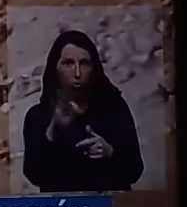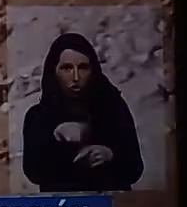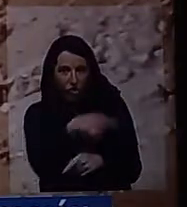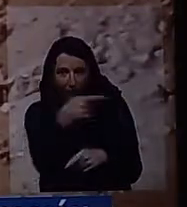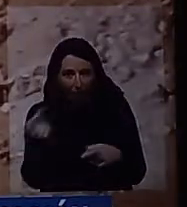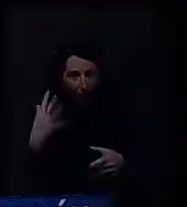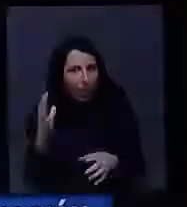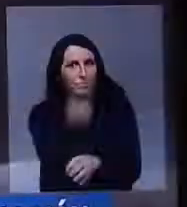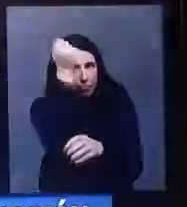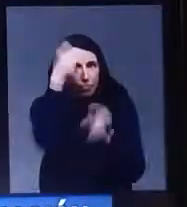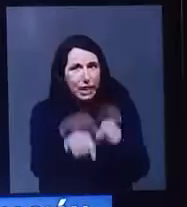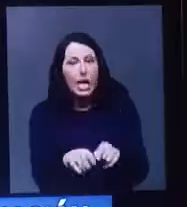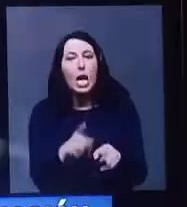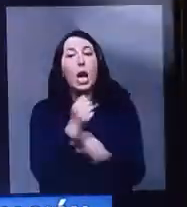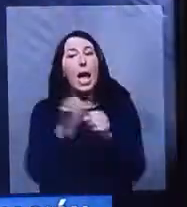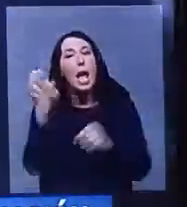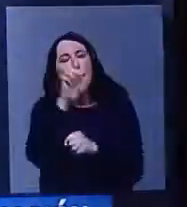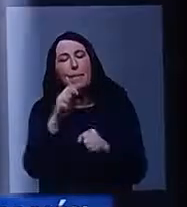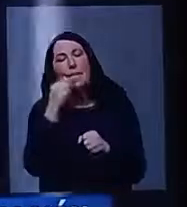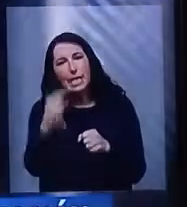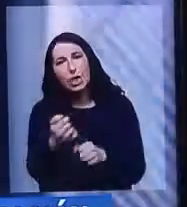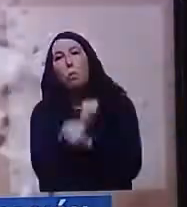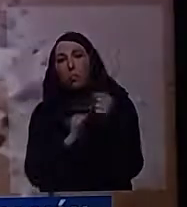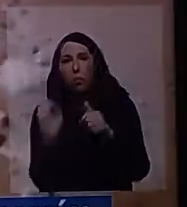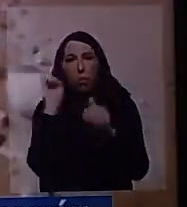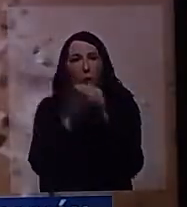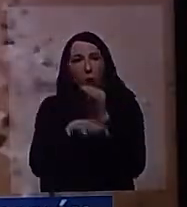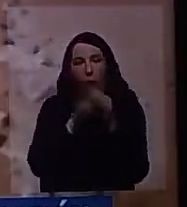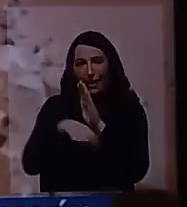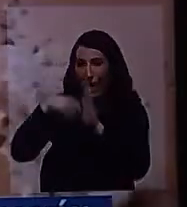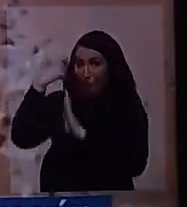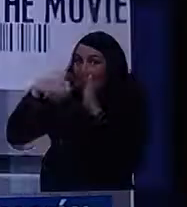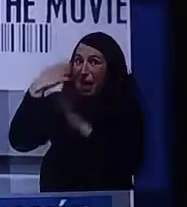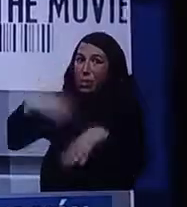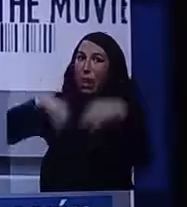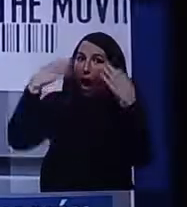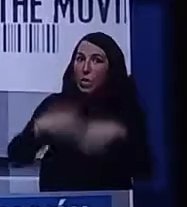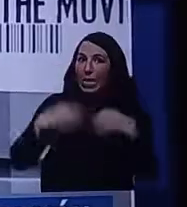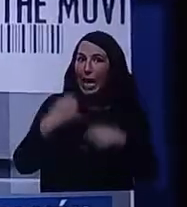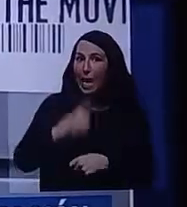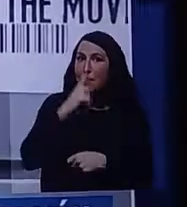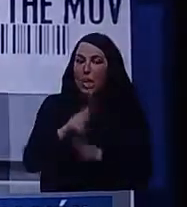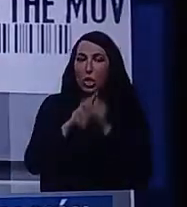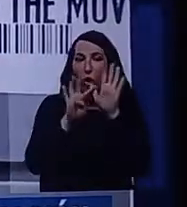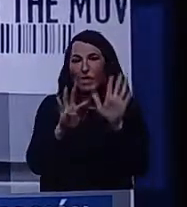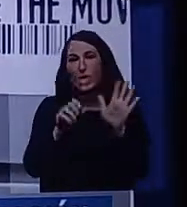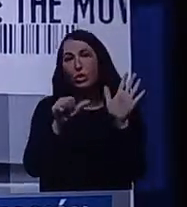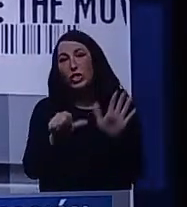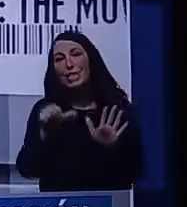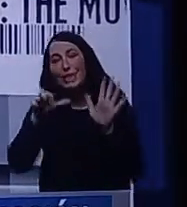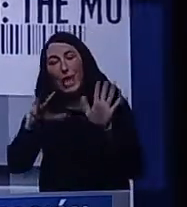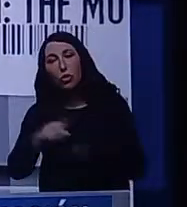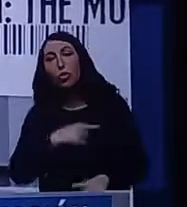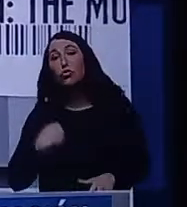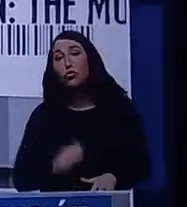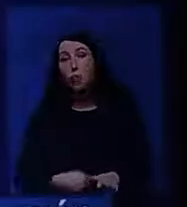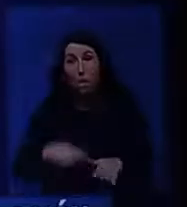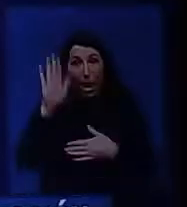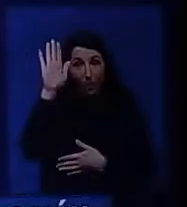La empresa anunció que pudo almacenar la película original de Superman de 1978 en un pedazo de cristal y aseguran que durará